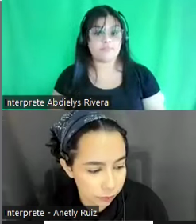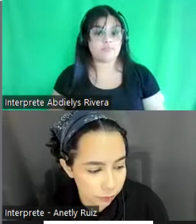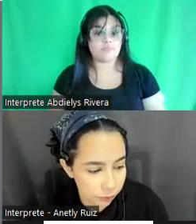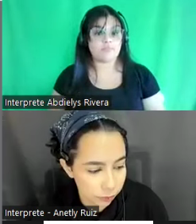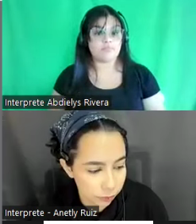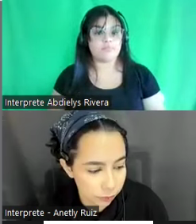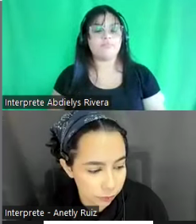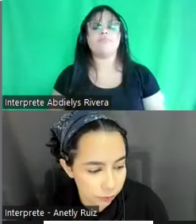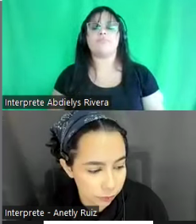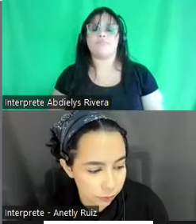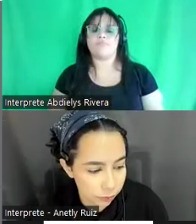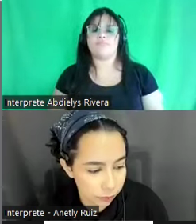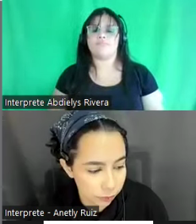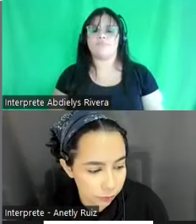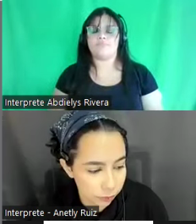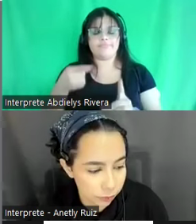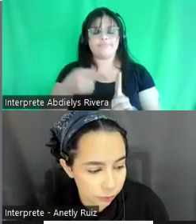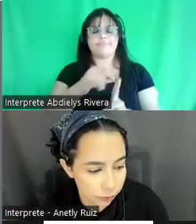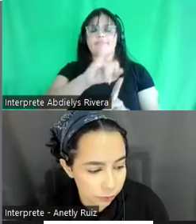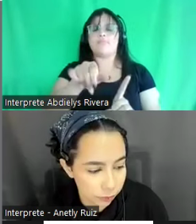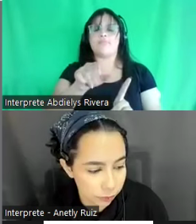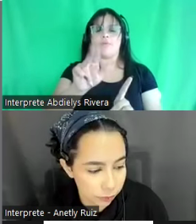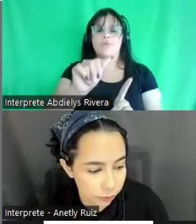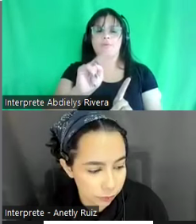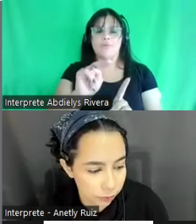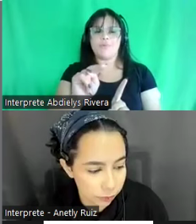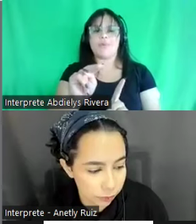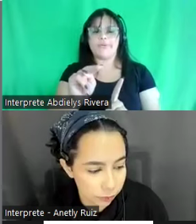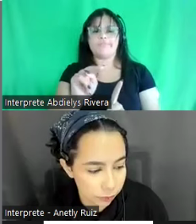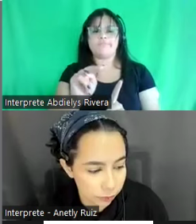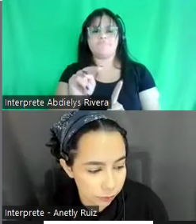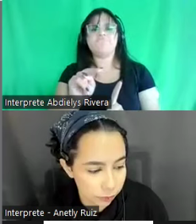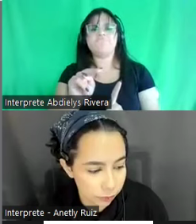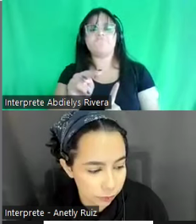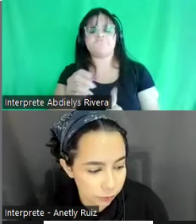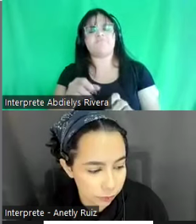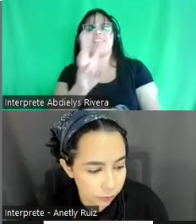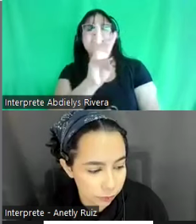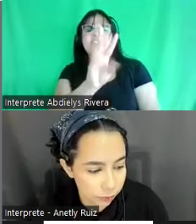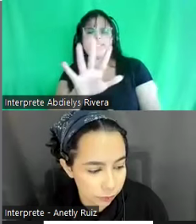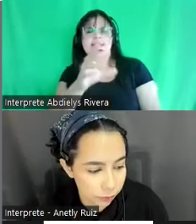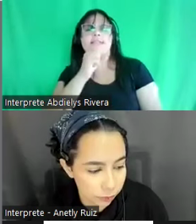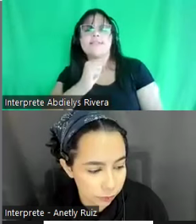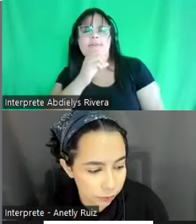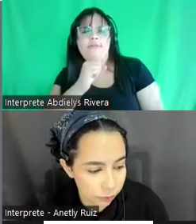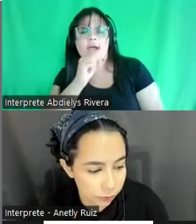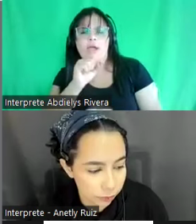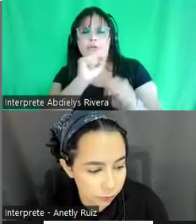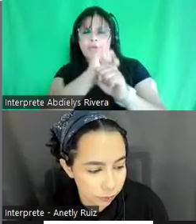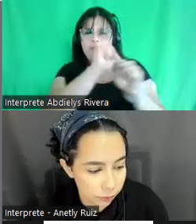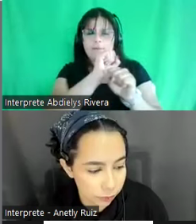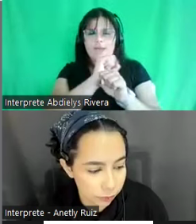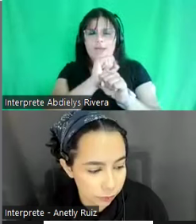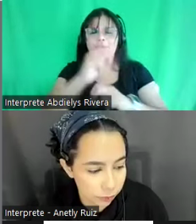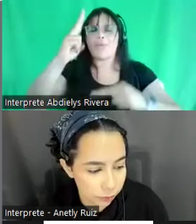Juan es un paciente de 65 años que trabaja en construcción y fue a la sala de emergencia más cercana